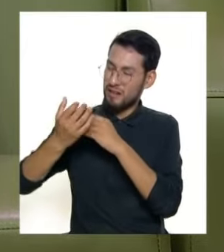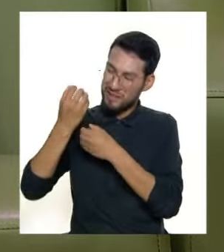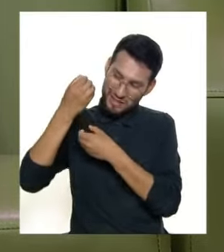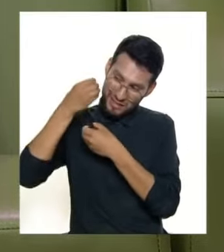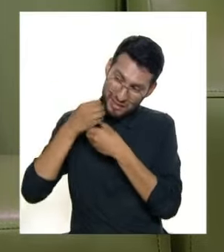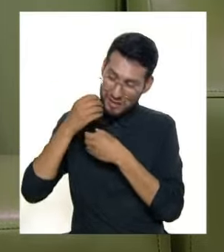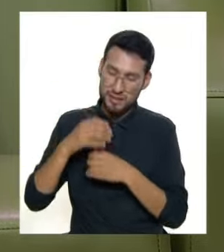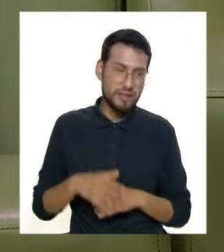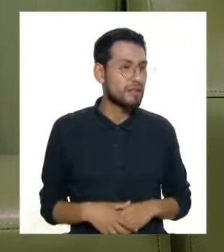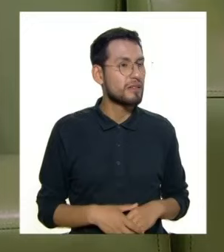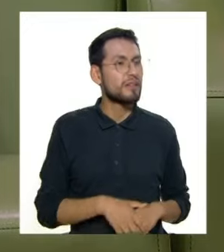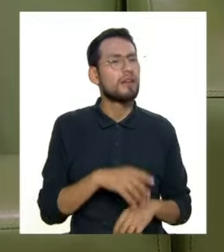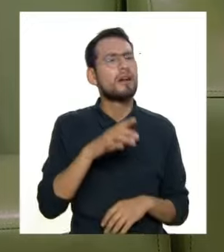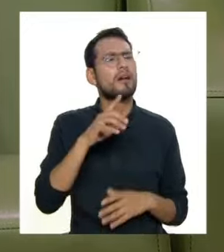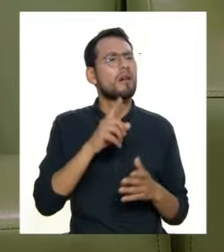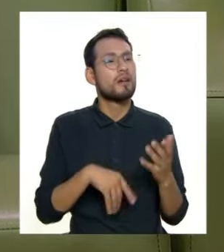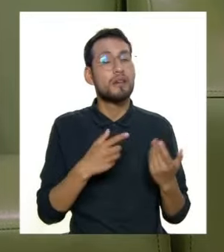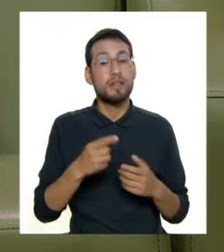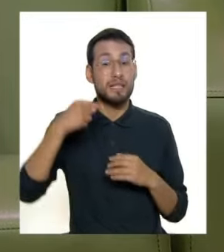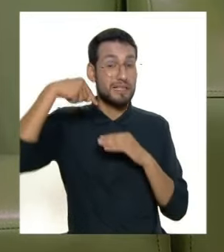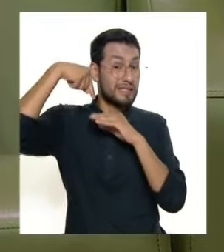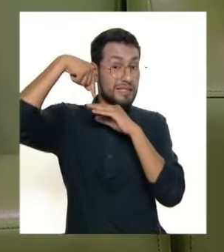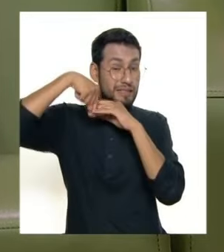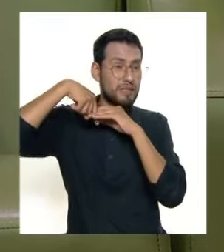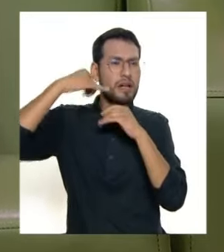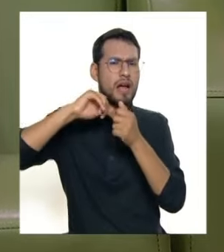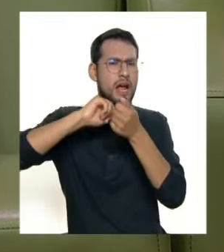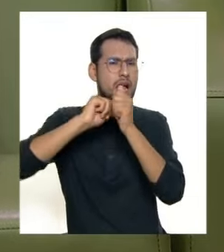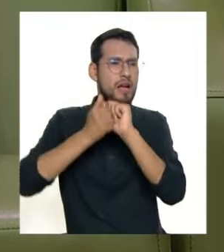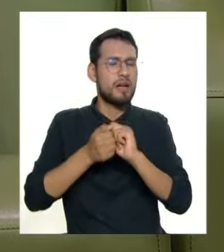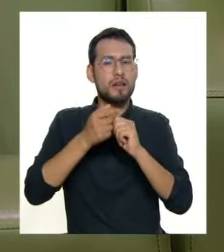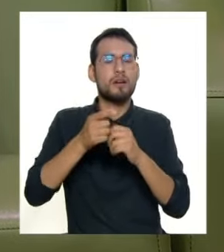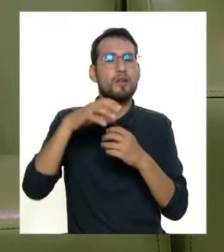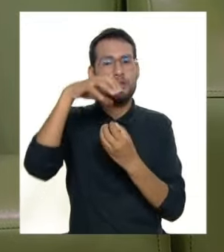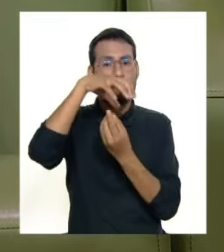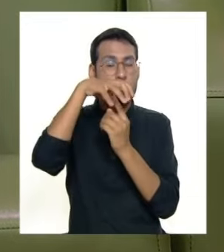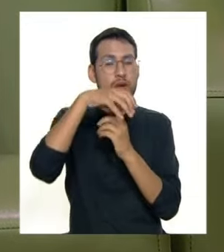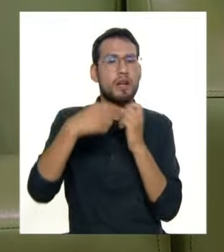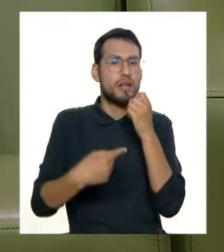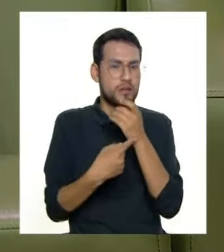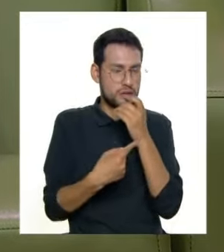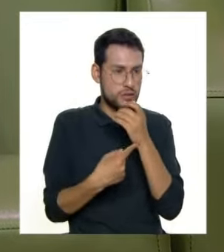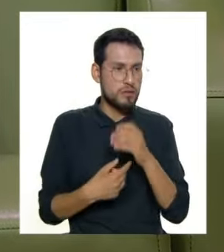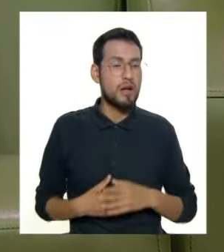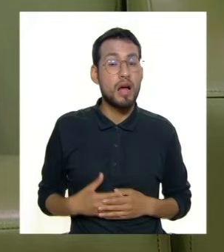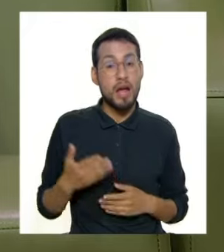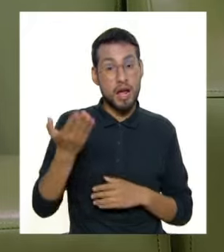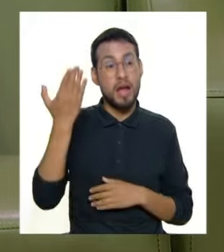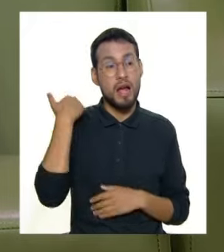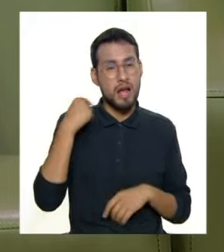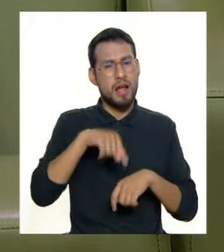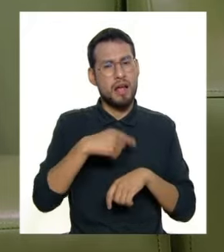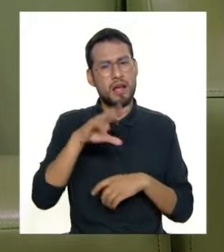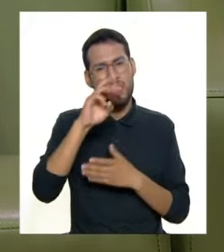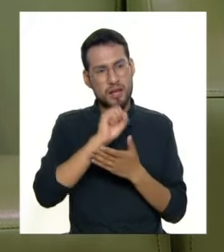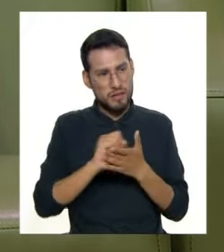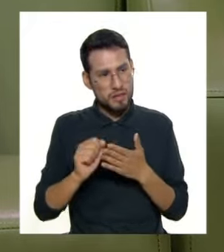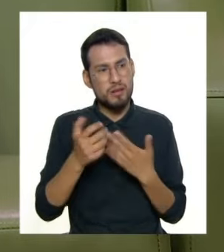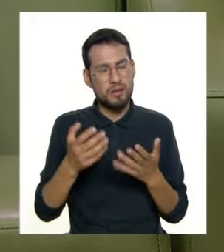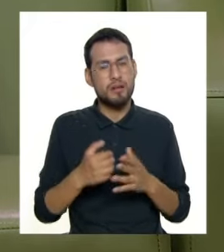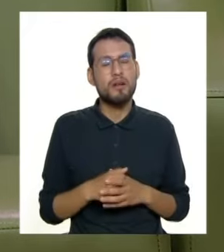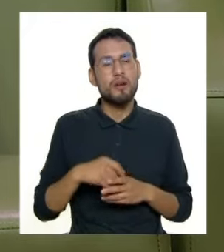ponen el diente. Lo que pasa es que los implantes dentales han evolucionado en su superficie como tecnología. Antes sí esperábamos lo que es 6 meses, que es